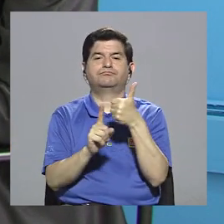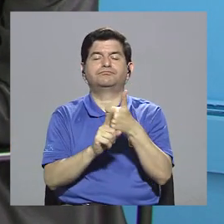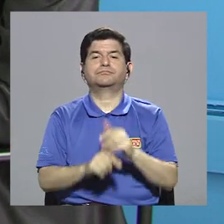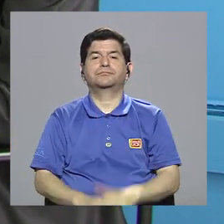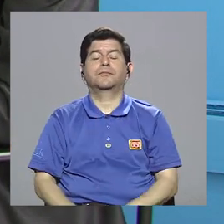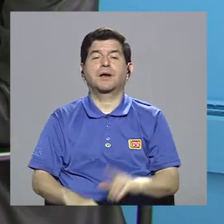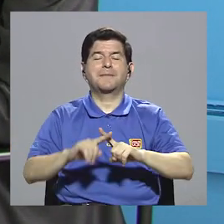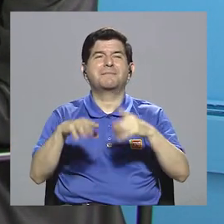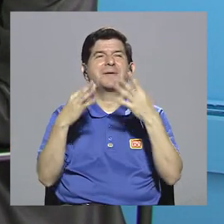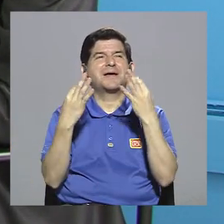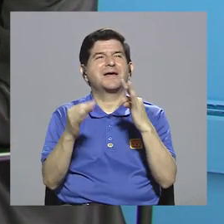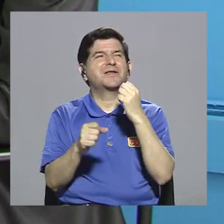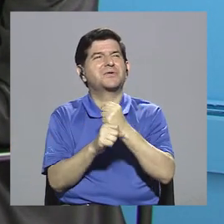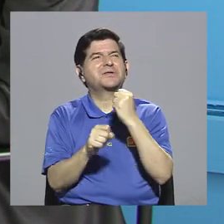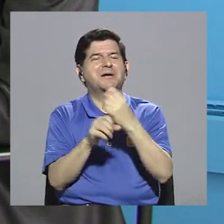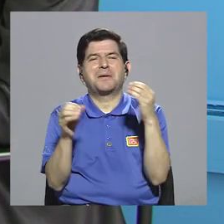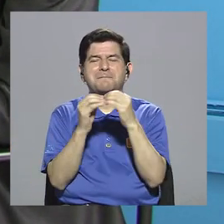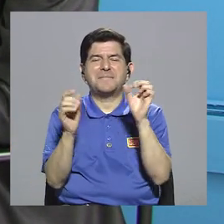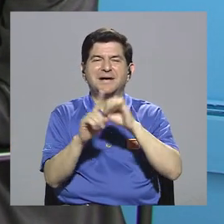en socialización